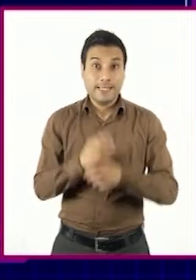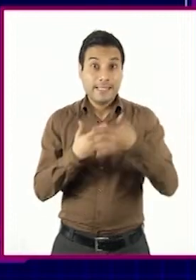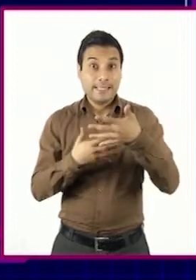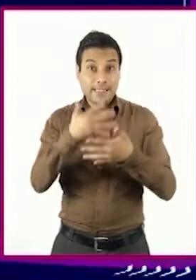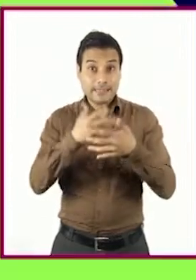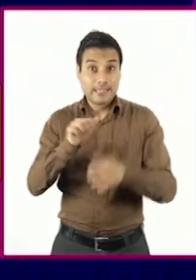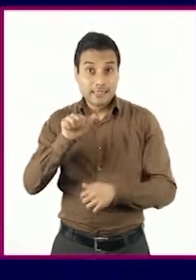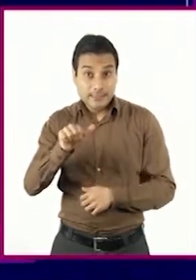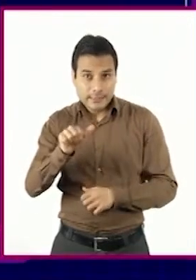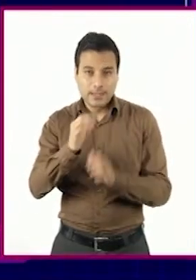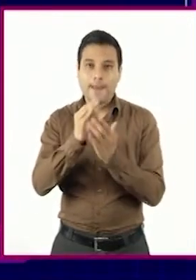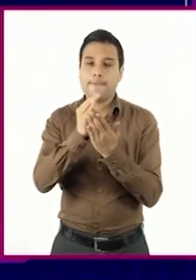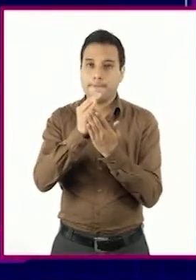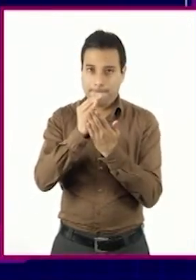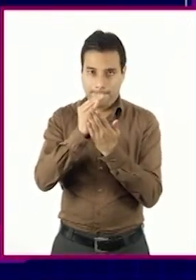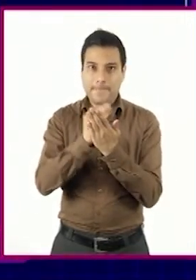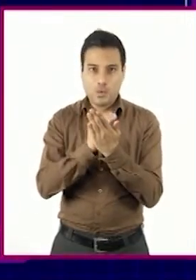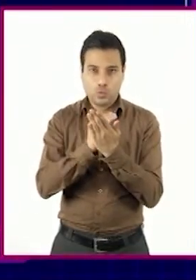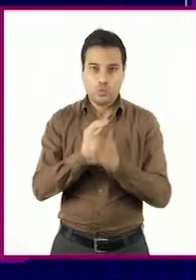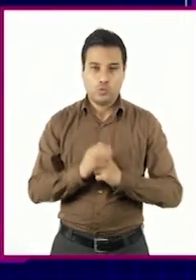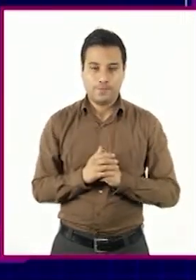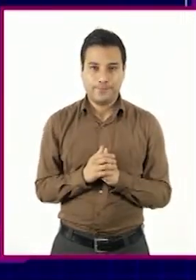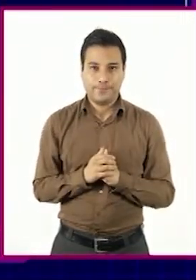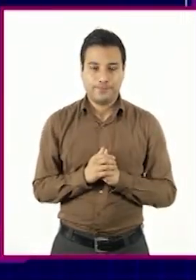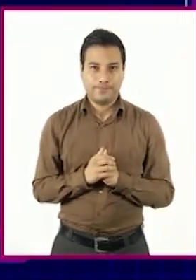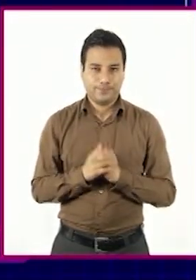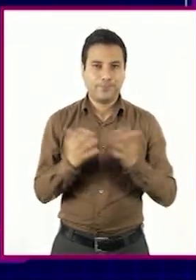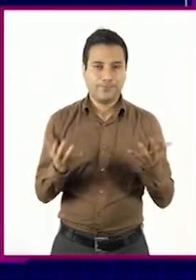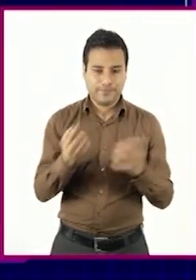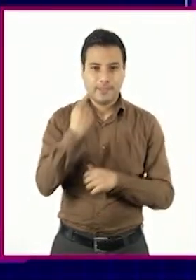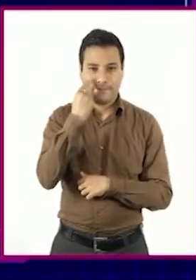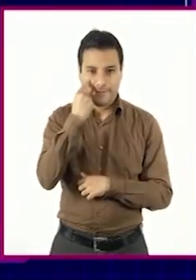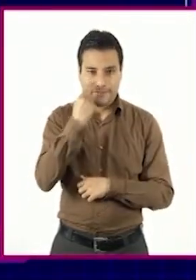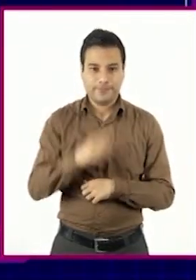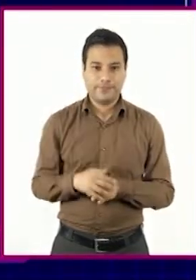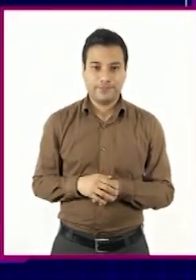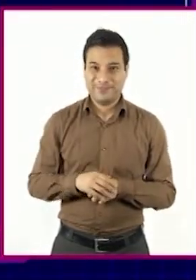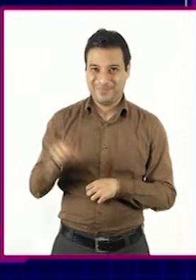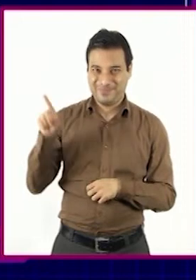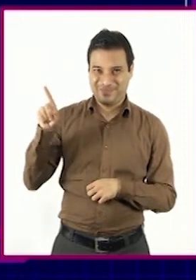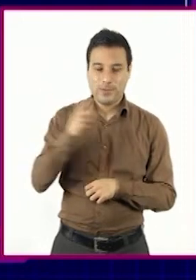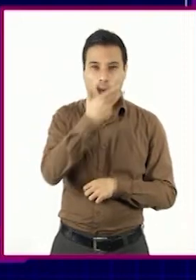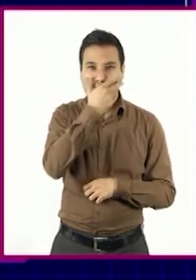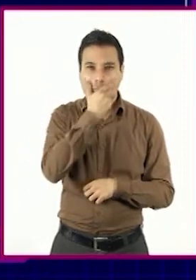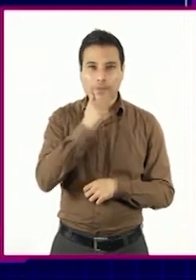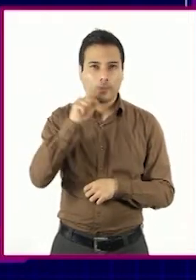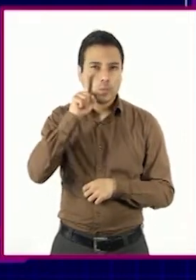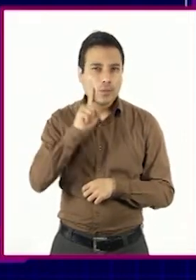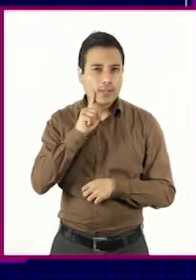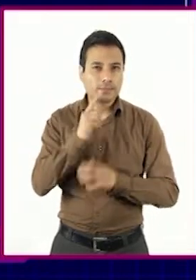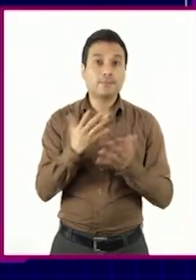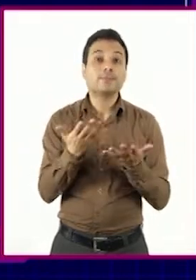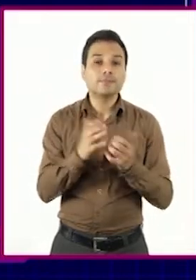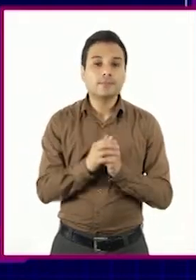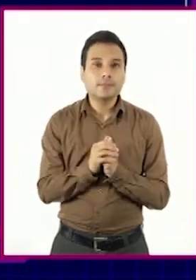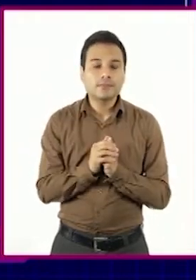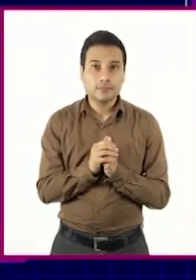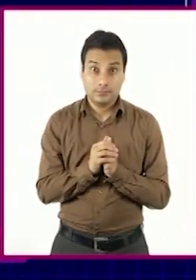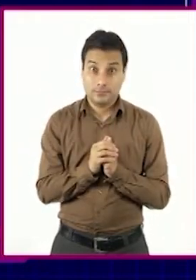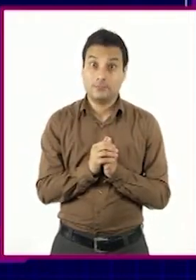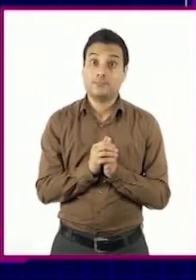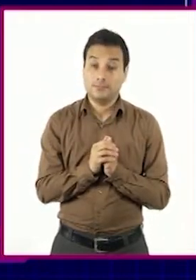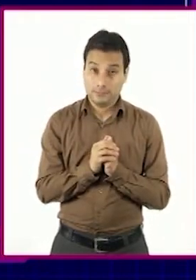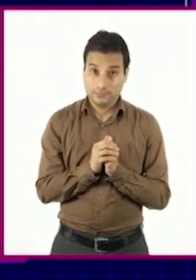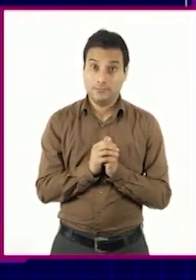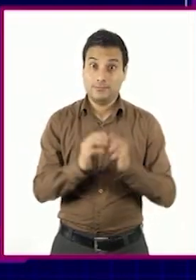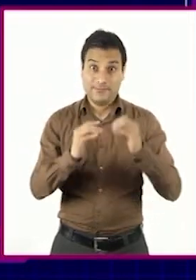y 16 años. Maestro Bernabé, por otro lado, en la gráfica de barras de alumnas y alumnos se nota una diferencia muy marcada